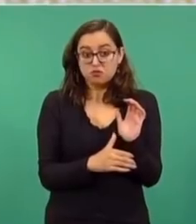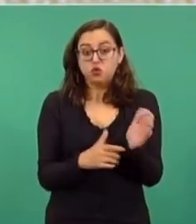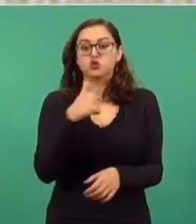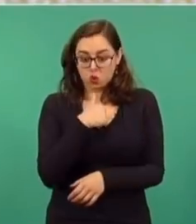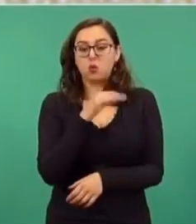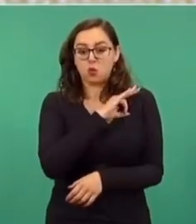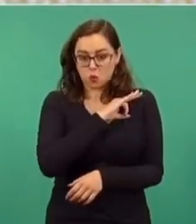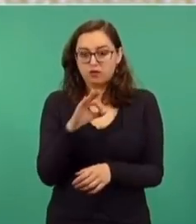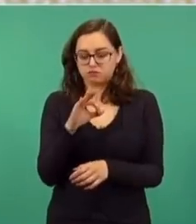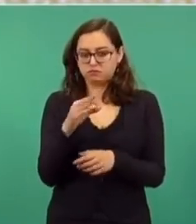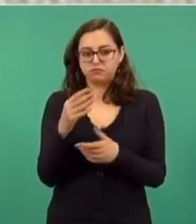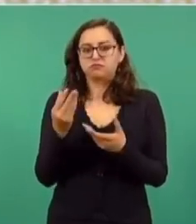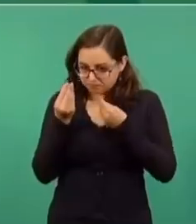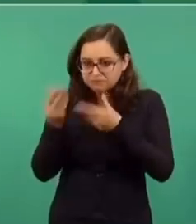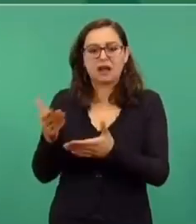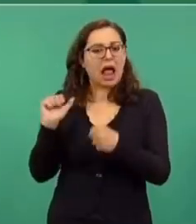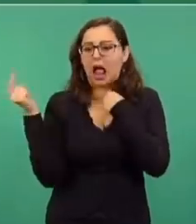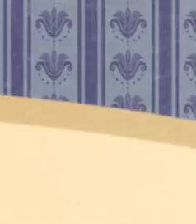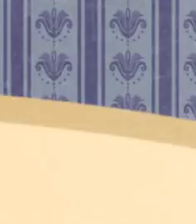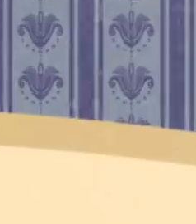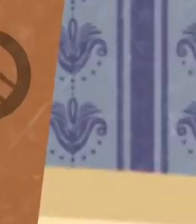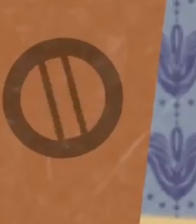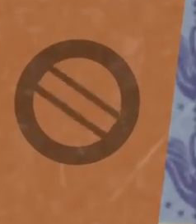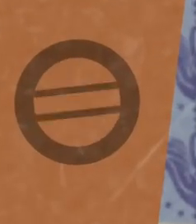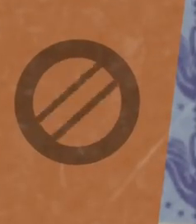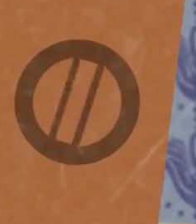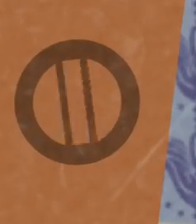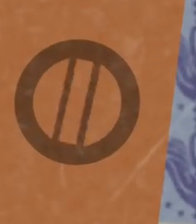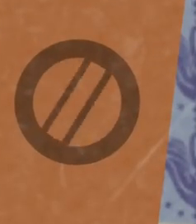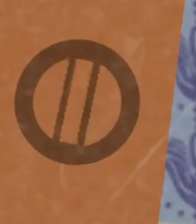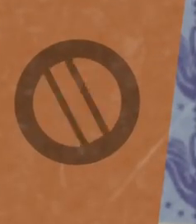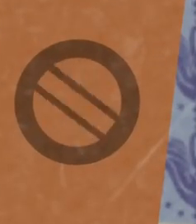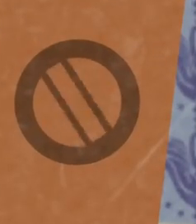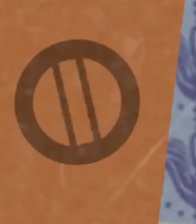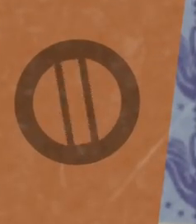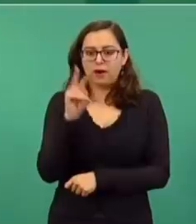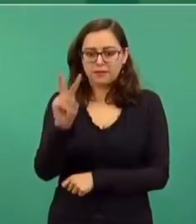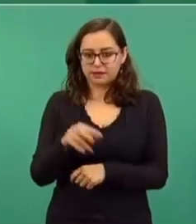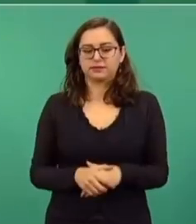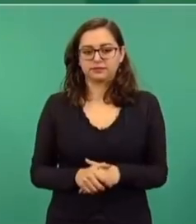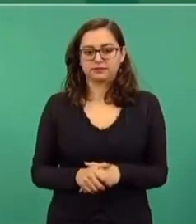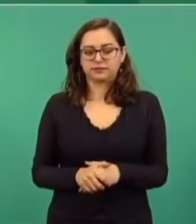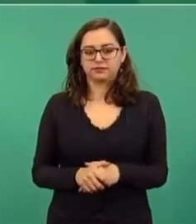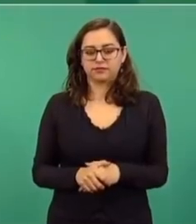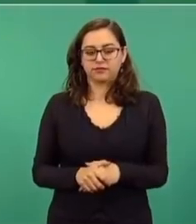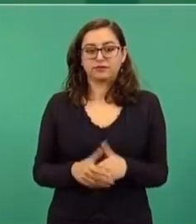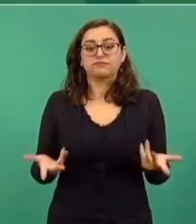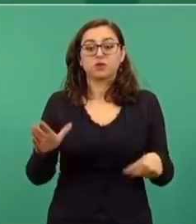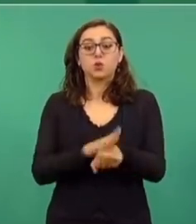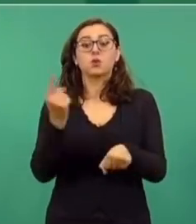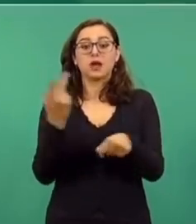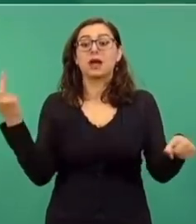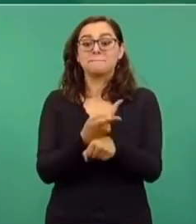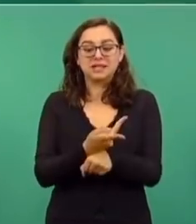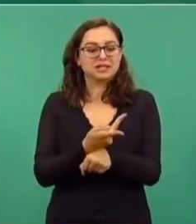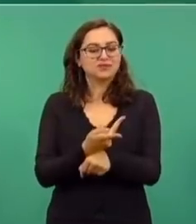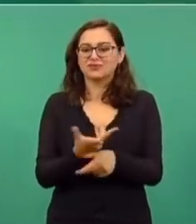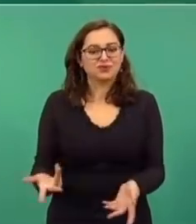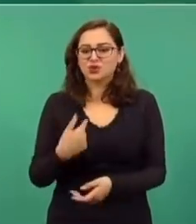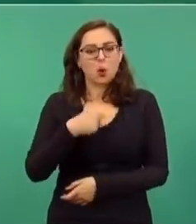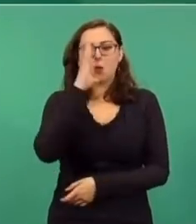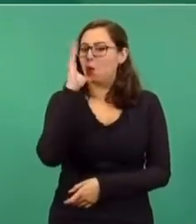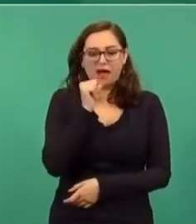les entrego un mensaje, les hago llegar un mensaje para que en una pantalla lo puedan ver, porque no voy a